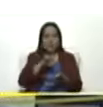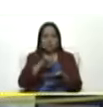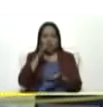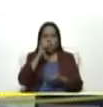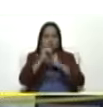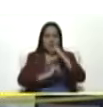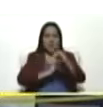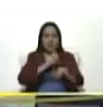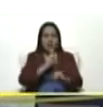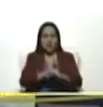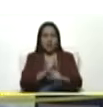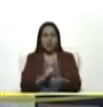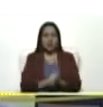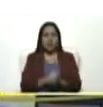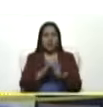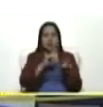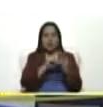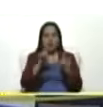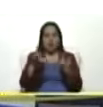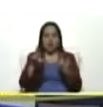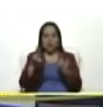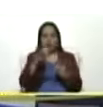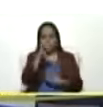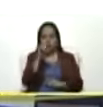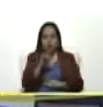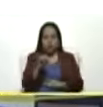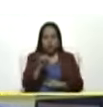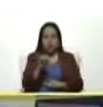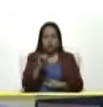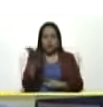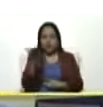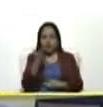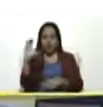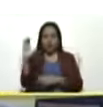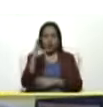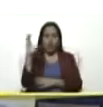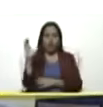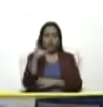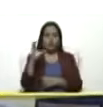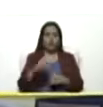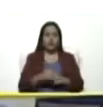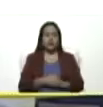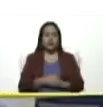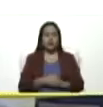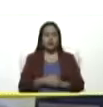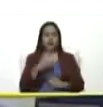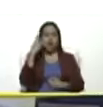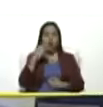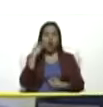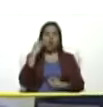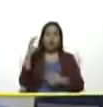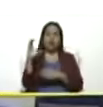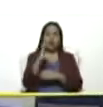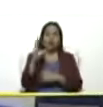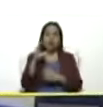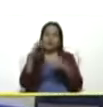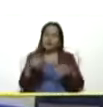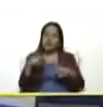internacionales. Luz Estela Artajo, Colombia. La juventud colombiana siempre